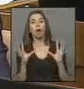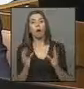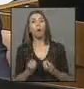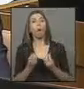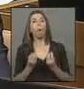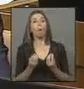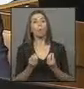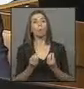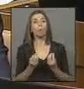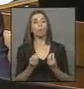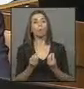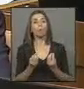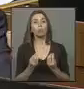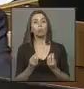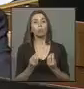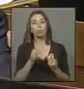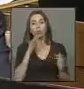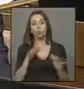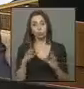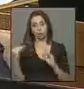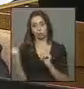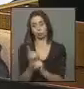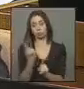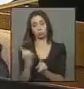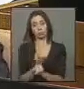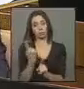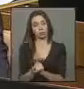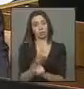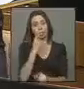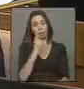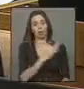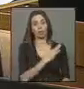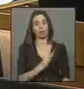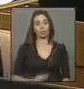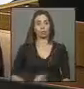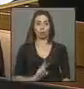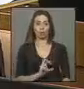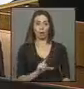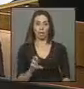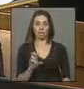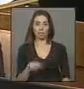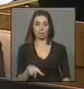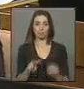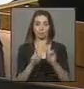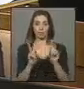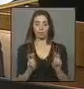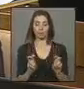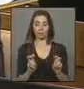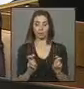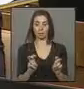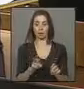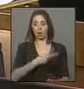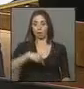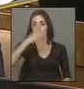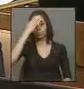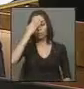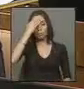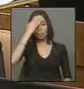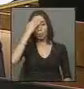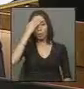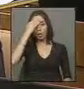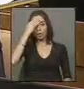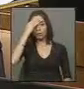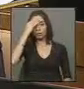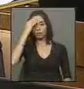a cómo se van a utilizar, y en eso hemos conversado en reiterada oportunidad con el diputado Ayespín sobre la materia, sobre nuestra preocupación al menos,